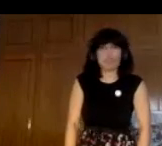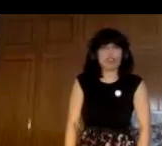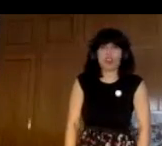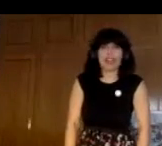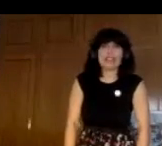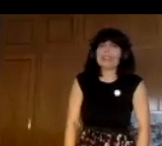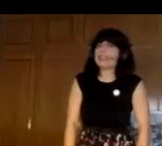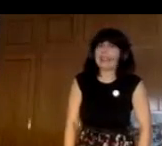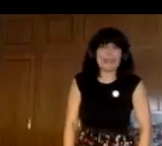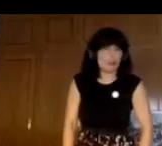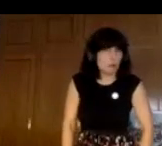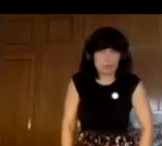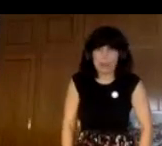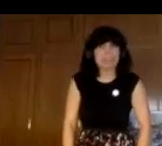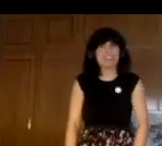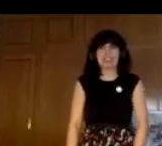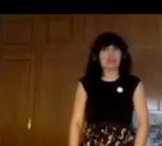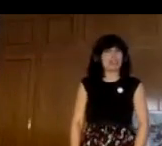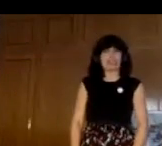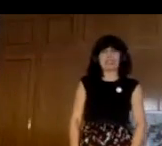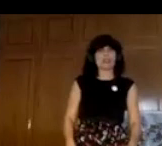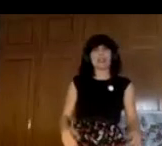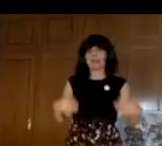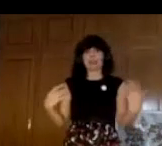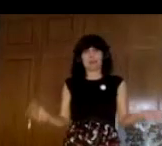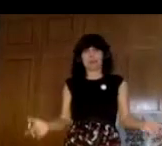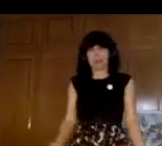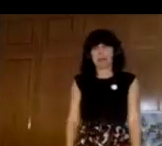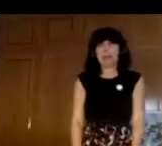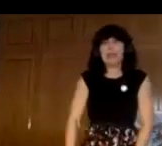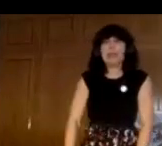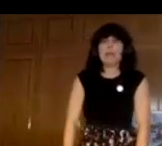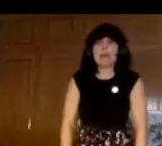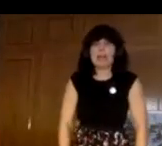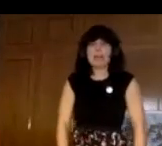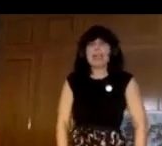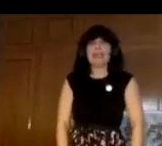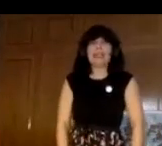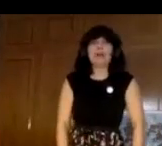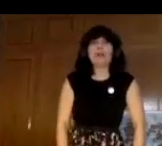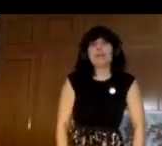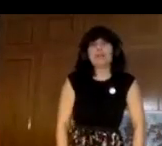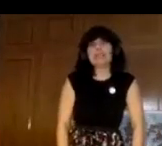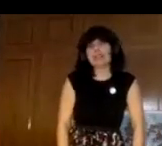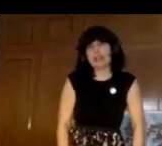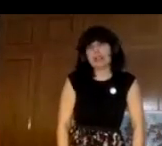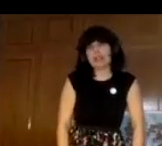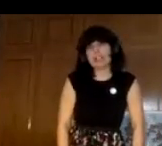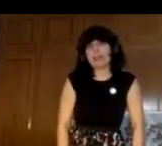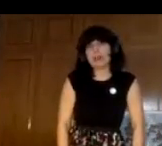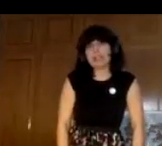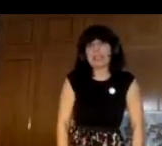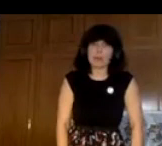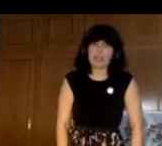recomiendo que os lo leáis. Se lee en un pispás. Si este tema os interesa, es una lectura súper agradable. ¿Vale? Y luego también estaré en la ronda